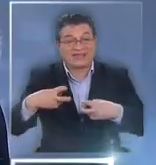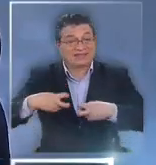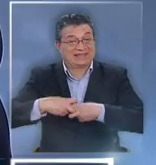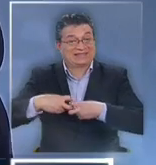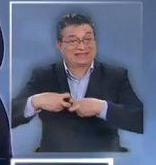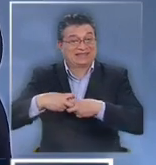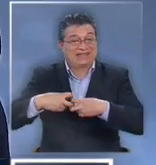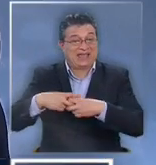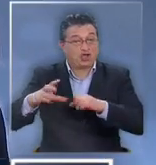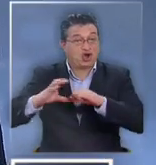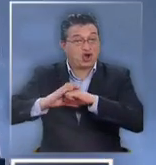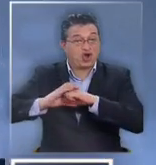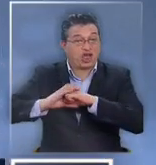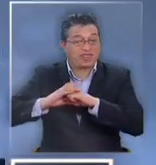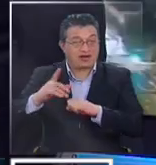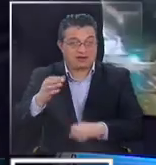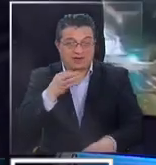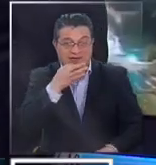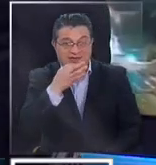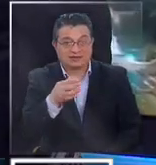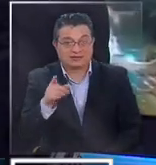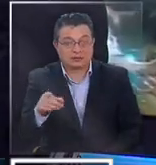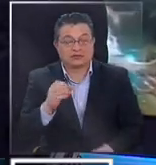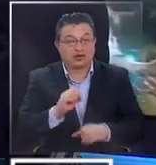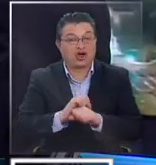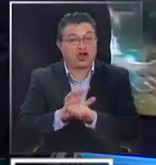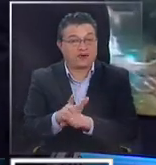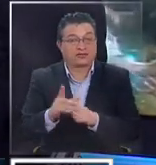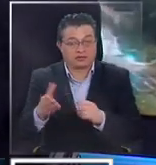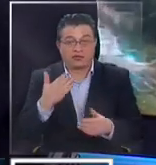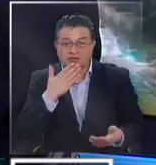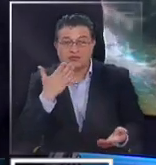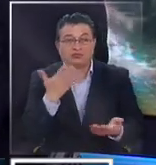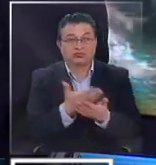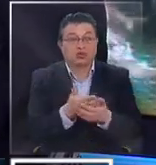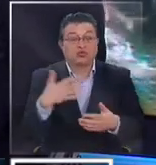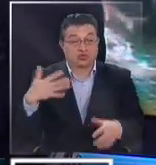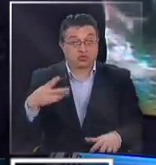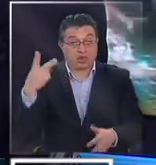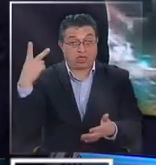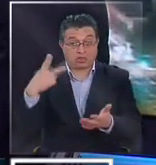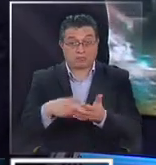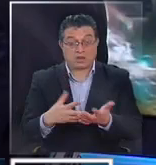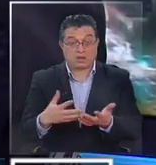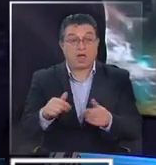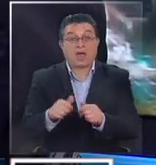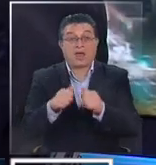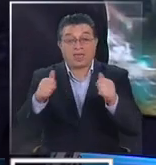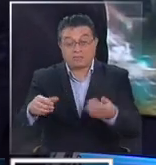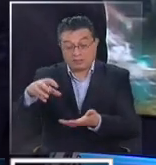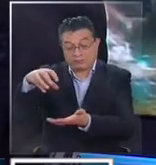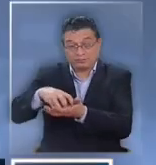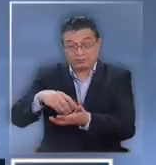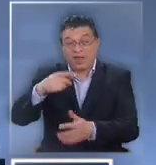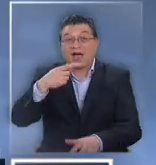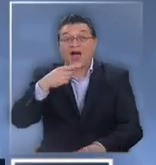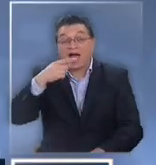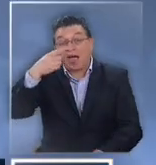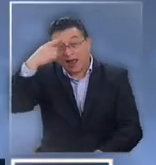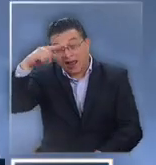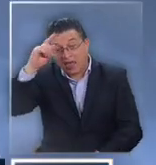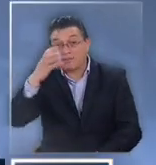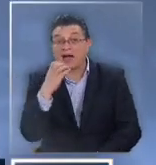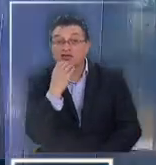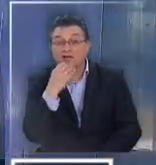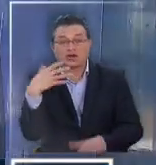reportan al sindicato codelco que reporta para el cob y de esta cifra que vienen fuerte 2000 llaman la zona de antofagasta y calama tiene